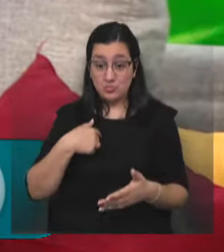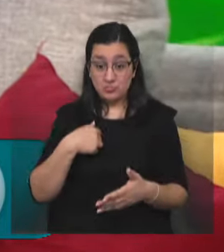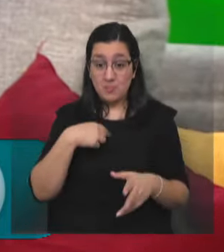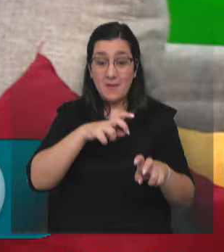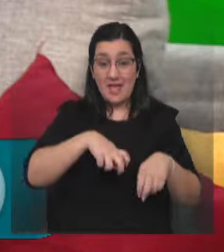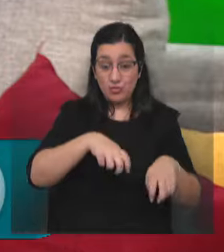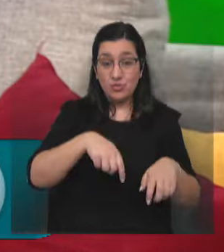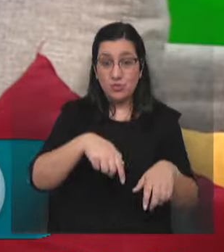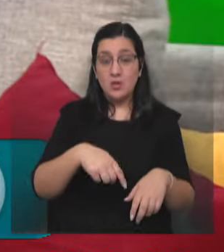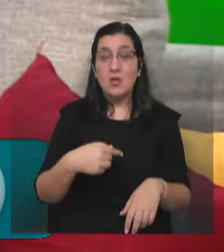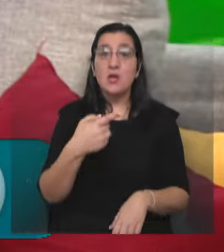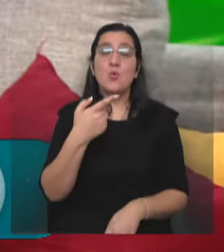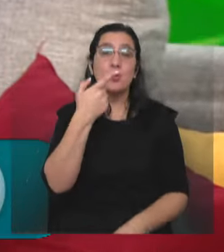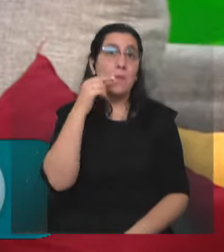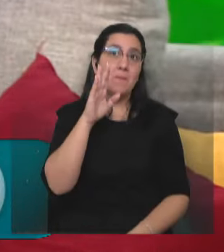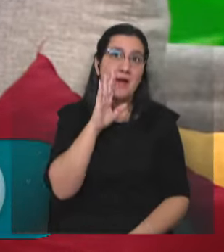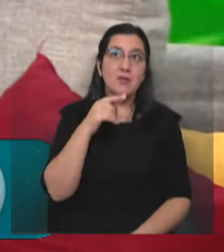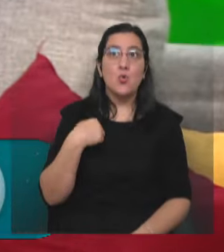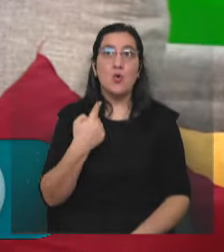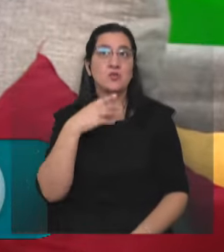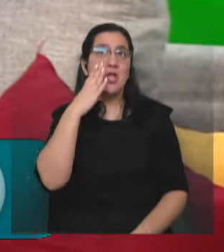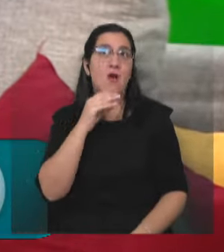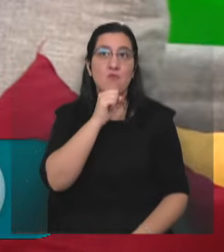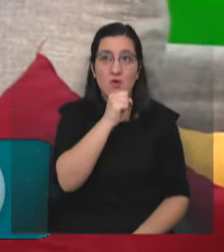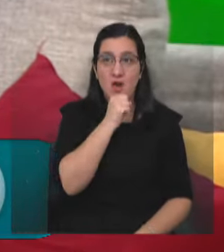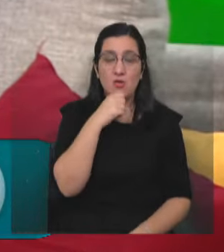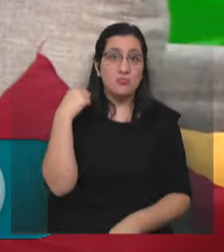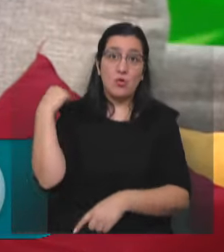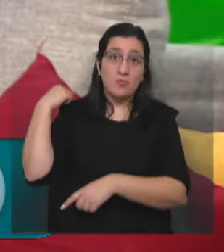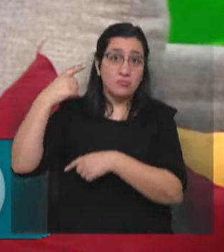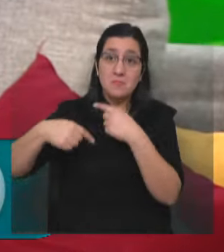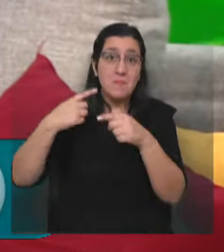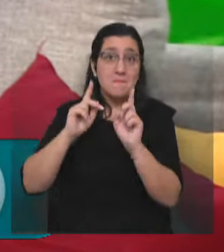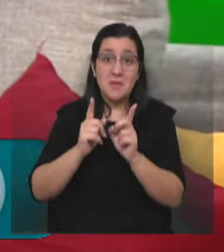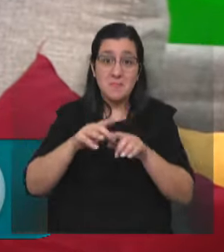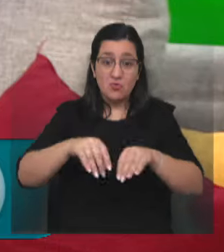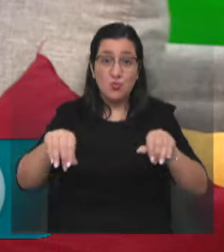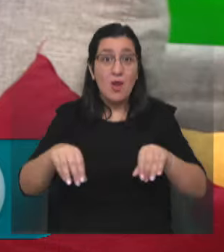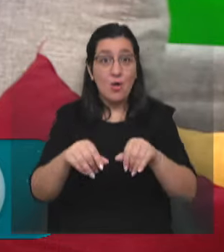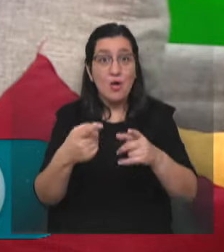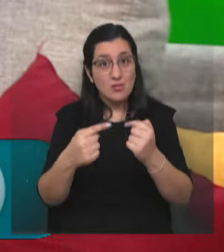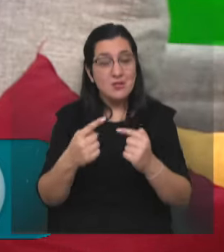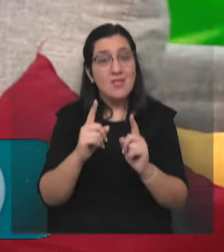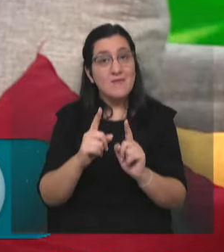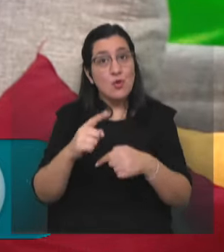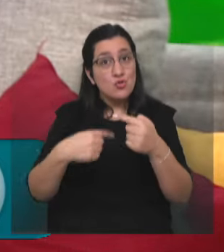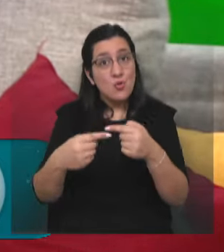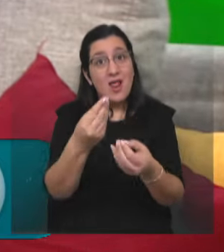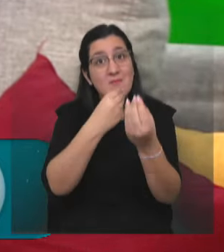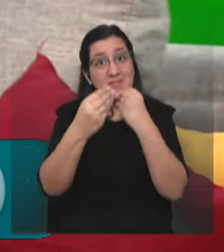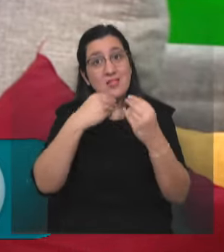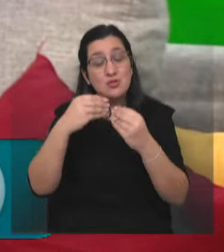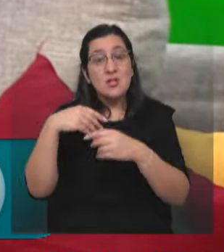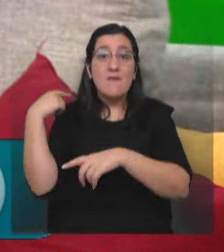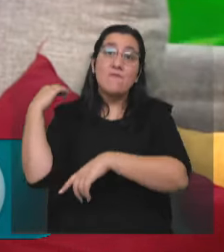y que pisaron nuestros padres y nuestros abuelos, tiene que seguir alimentando a las generaciones que vienen. Entonces,